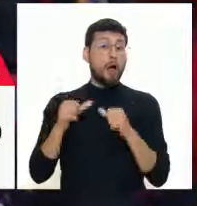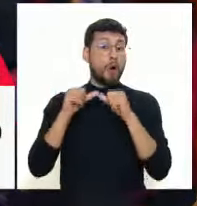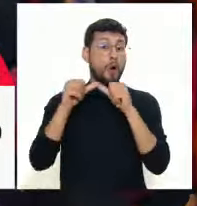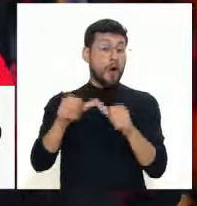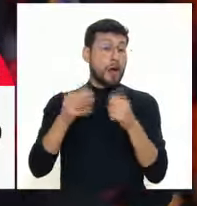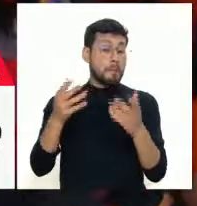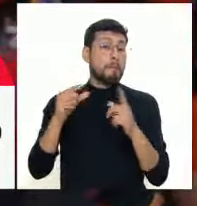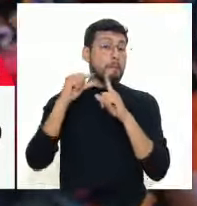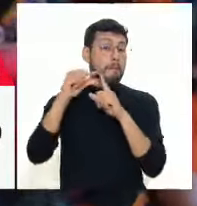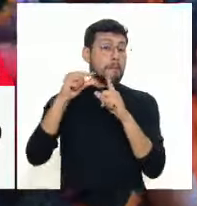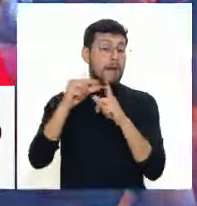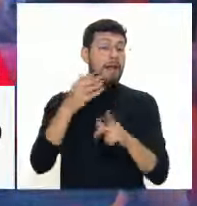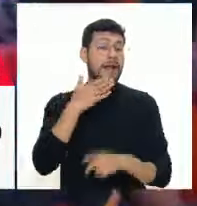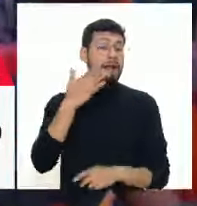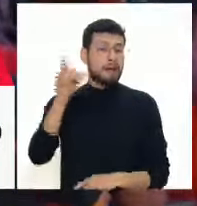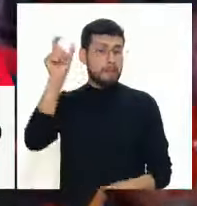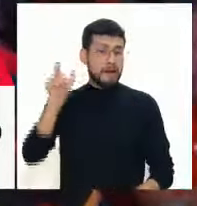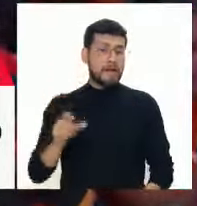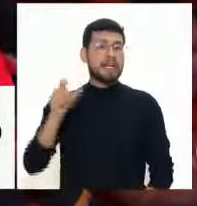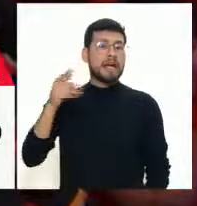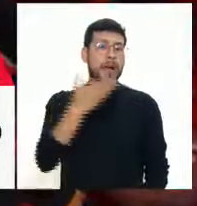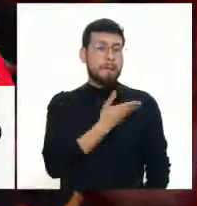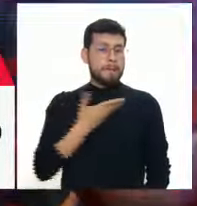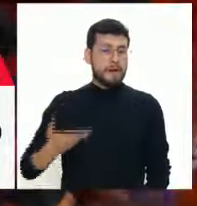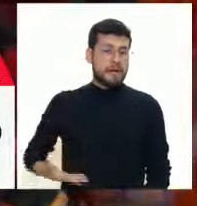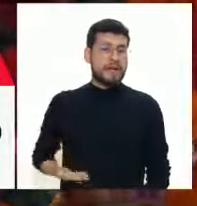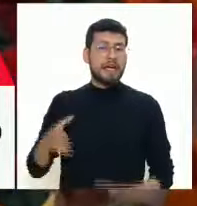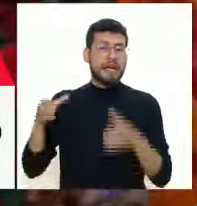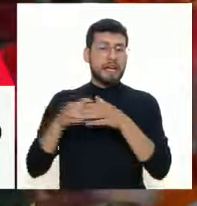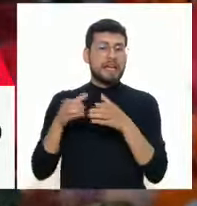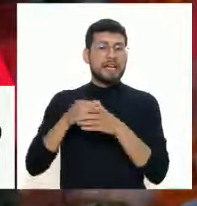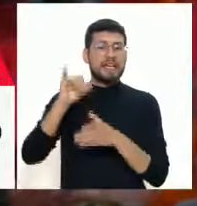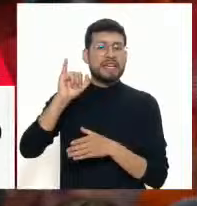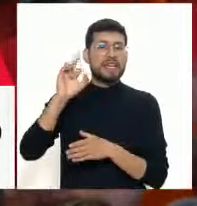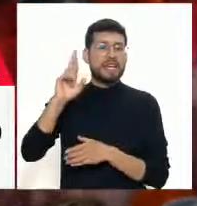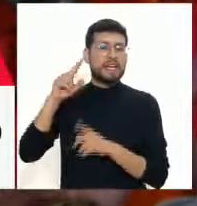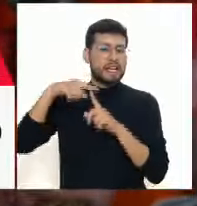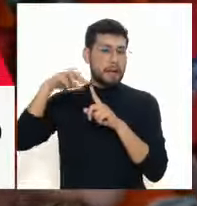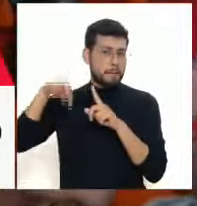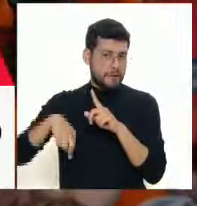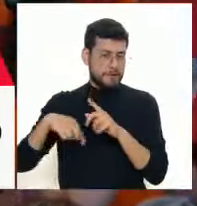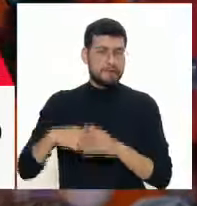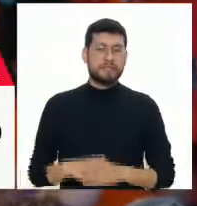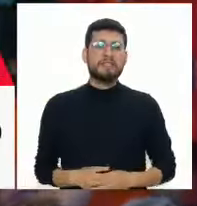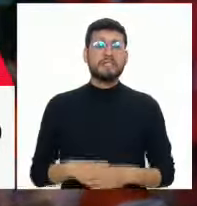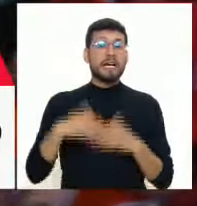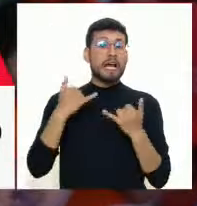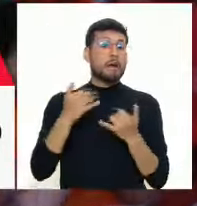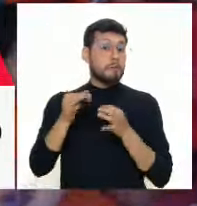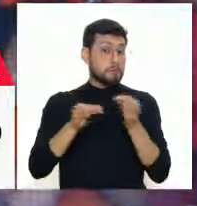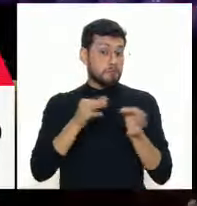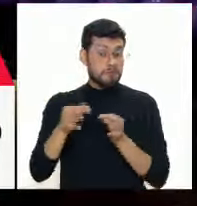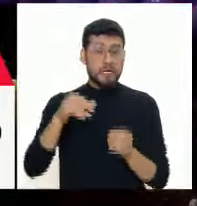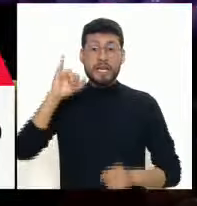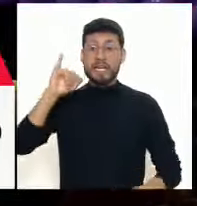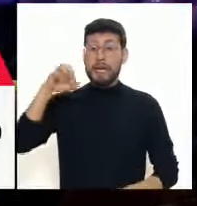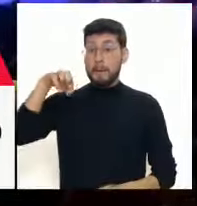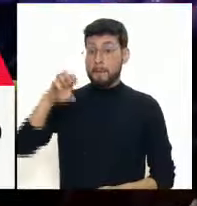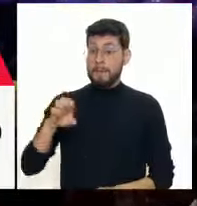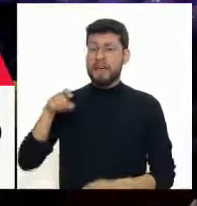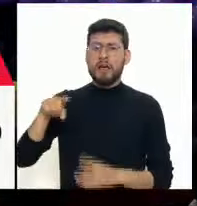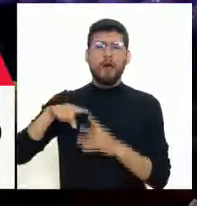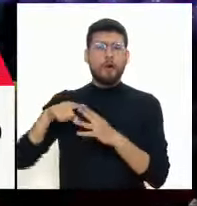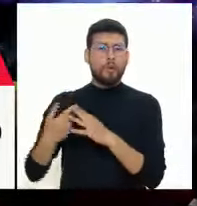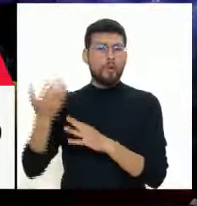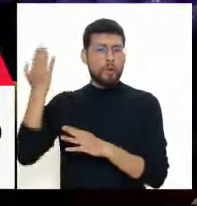vamos a escuchar las palabras de la presidenta ejecutiva de IRTP. Hay que indicar que IP inició